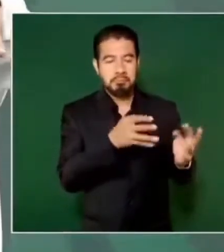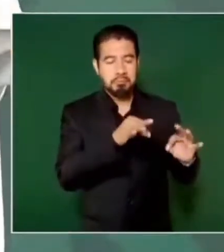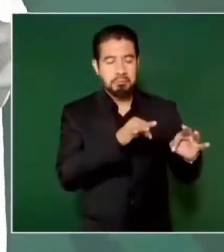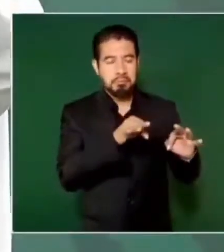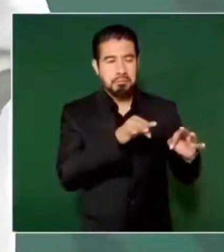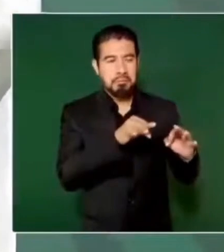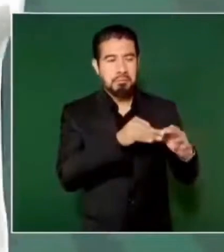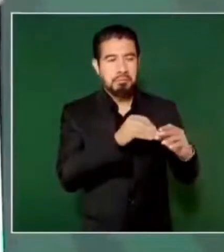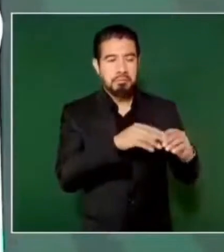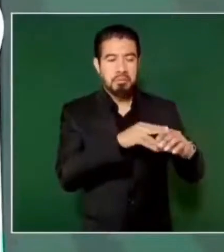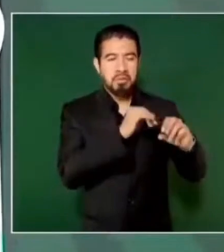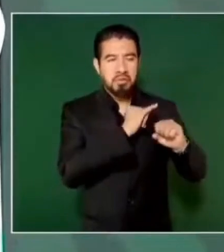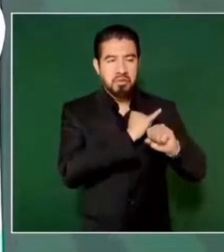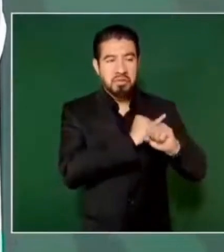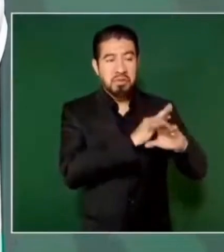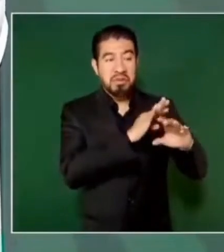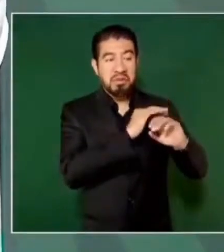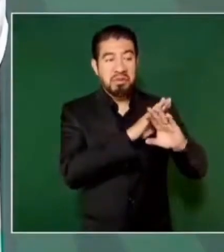publicitario.